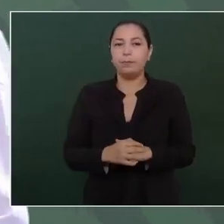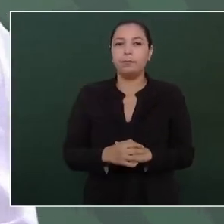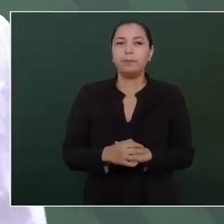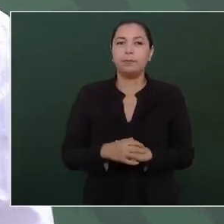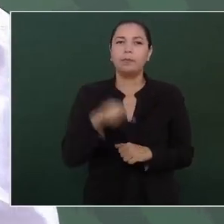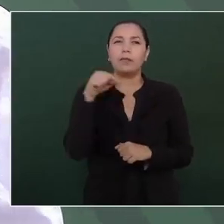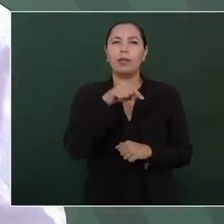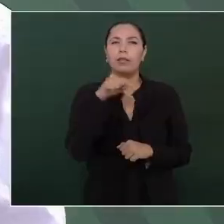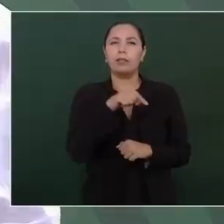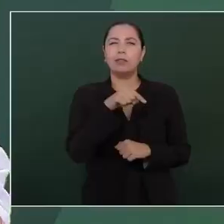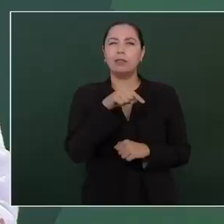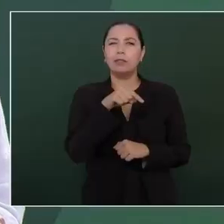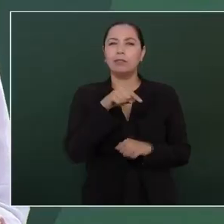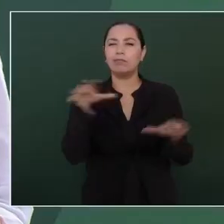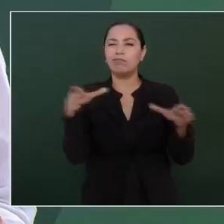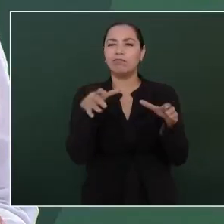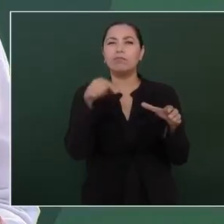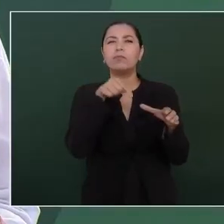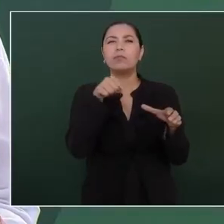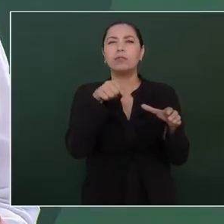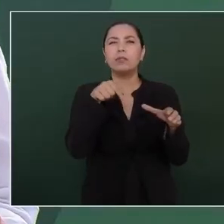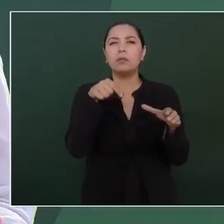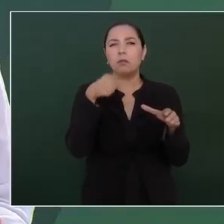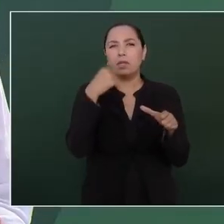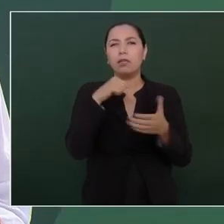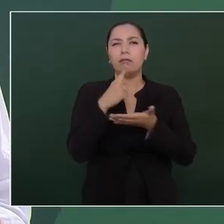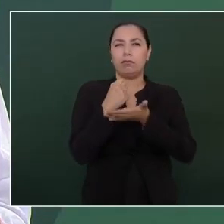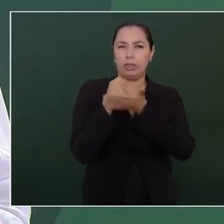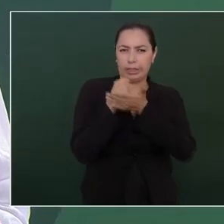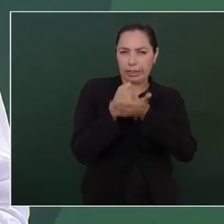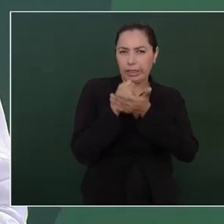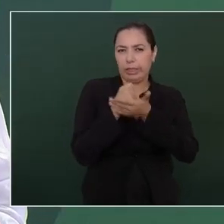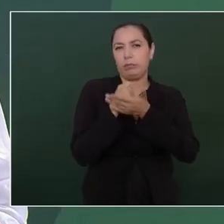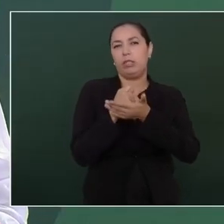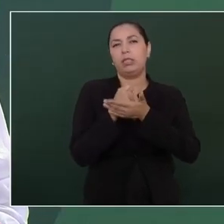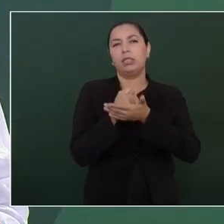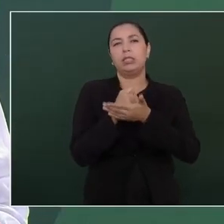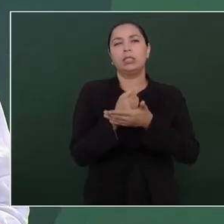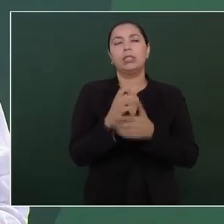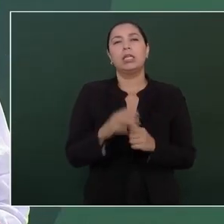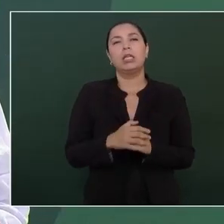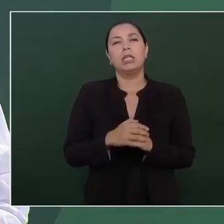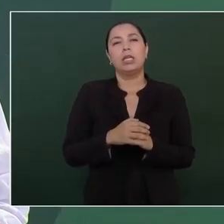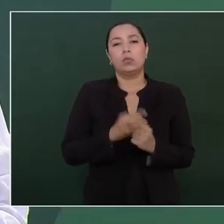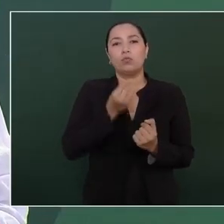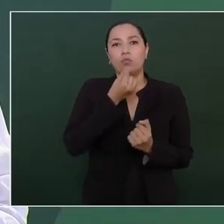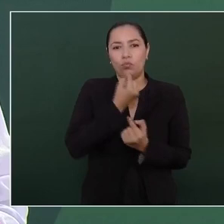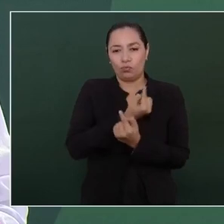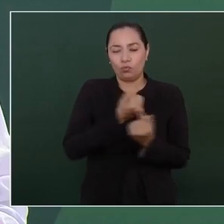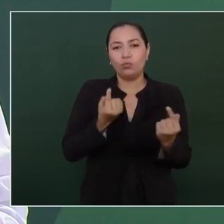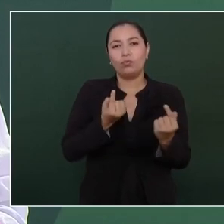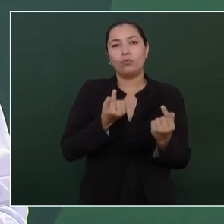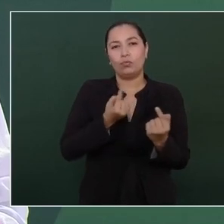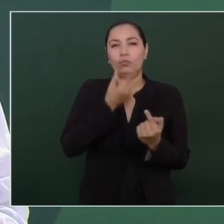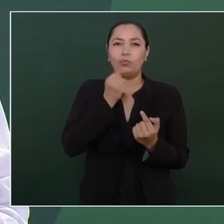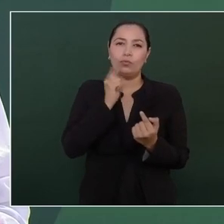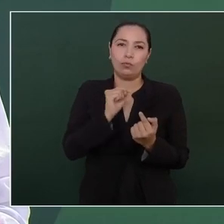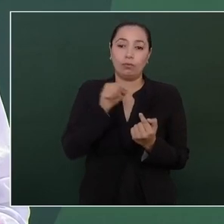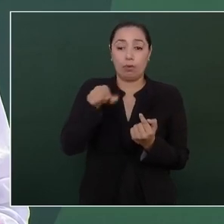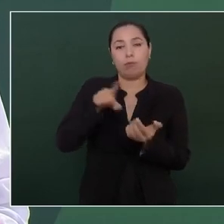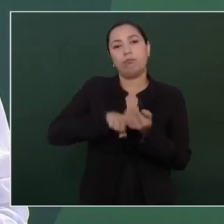un centro para terapias para niñas, niños con